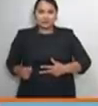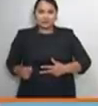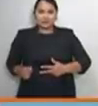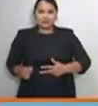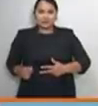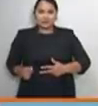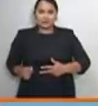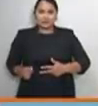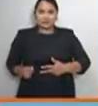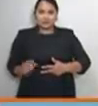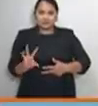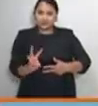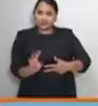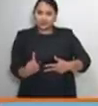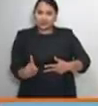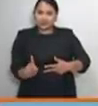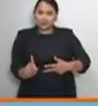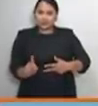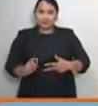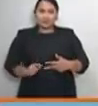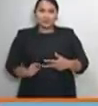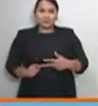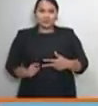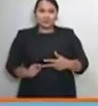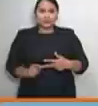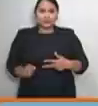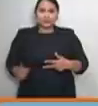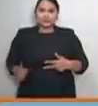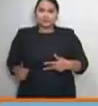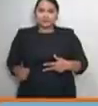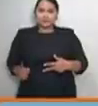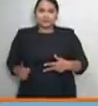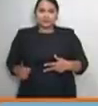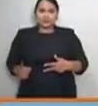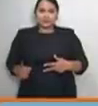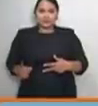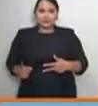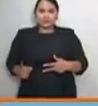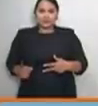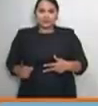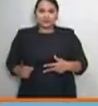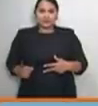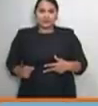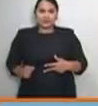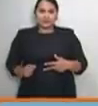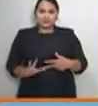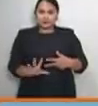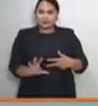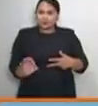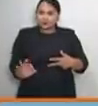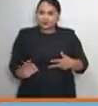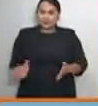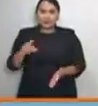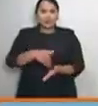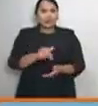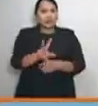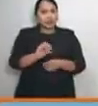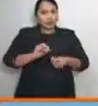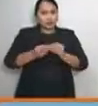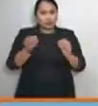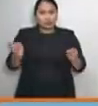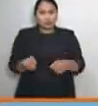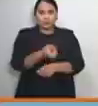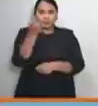Y este es el 61, tercer y decisivo número ganador, porque este es el 59. Los 3 números ganadores son